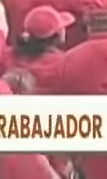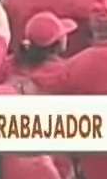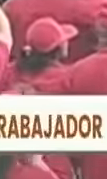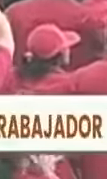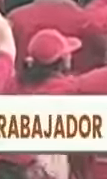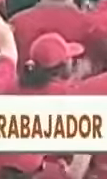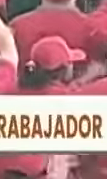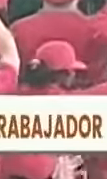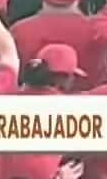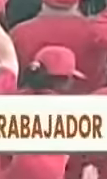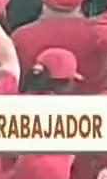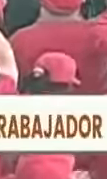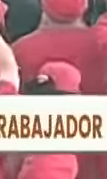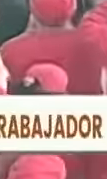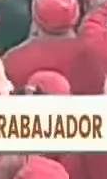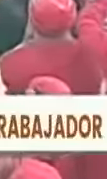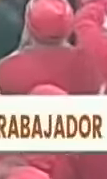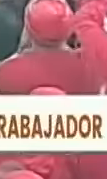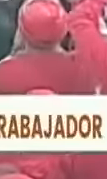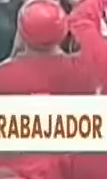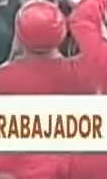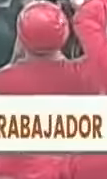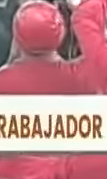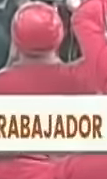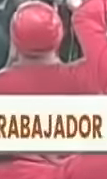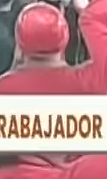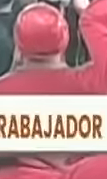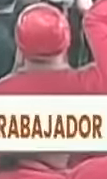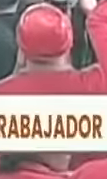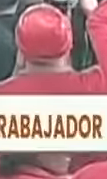Dale la mano al obrero.